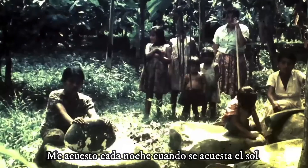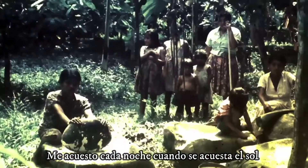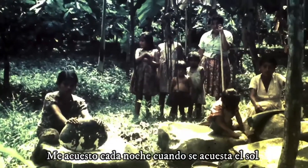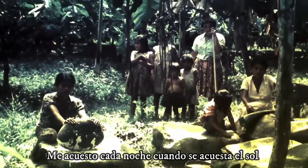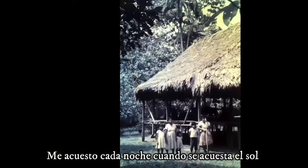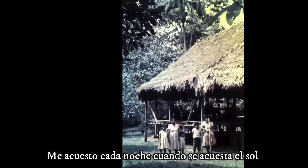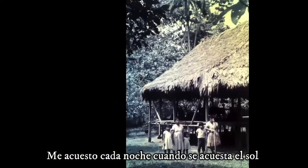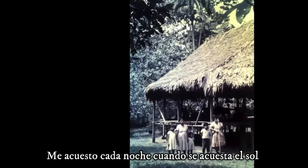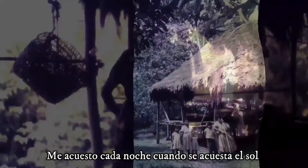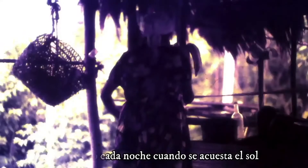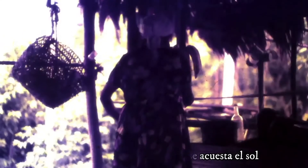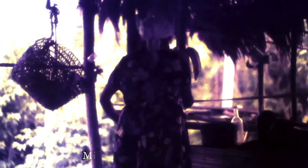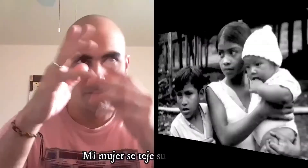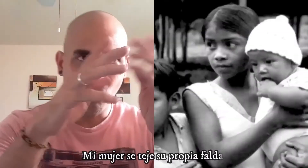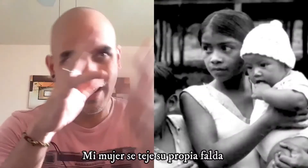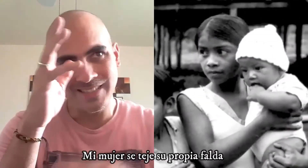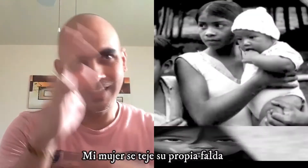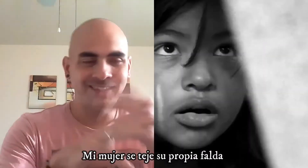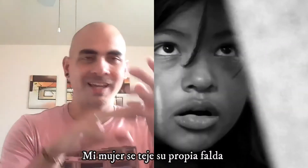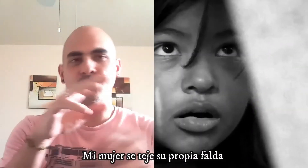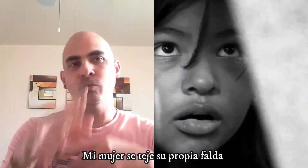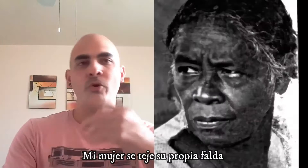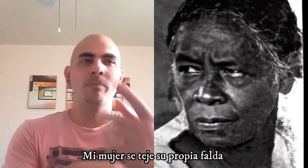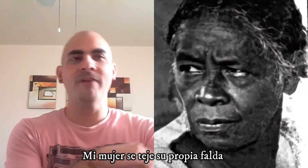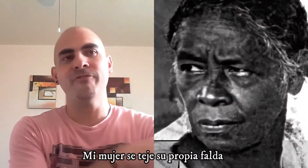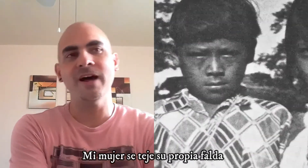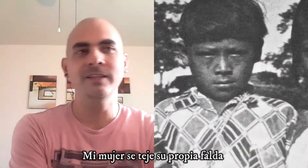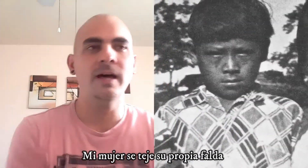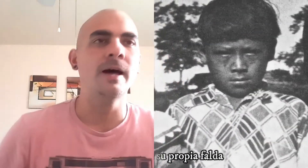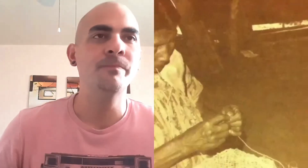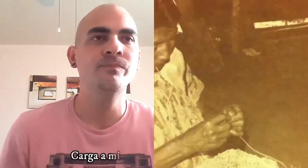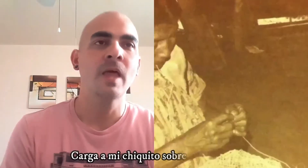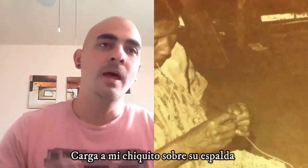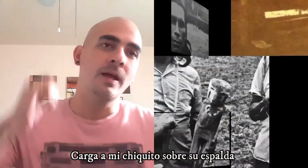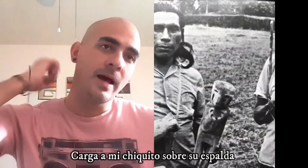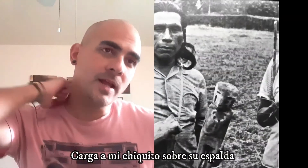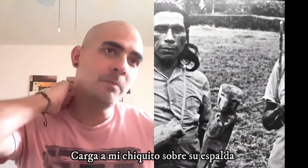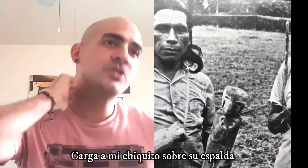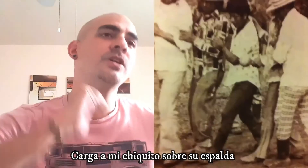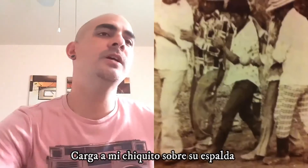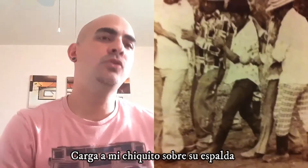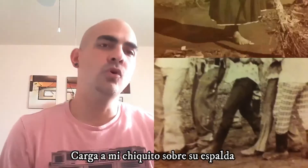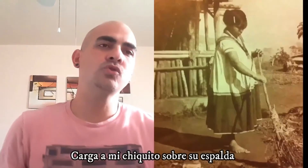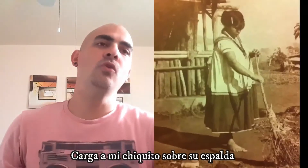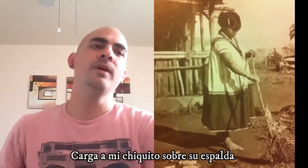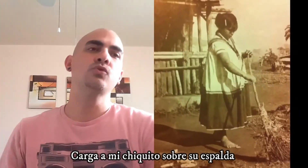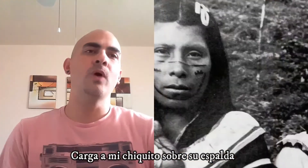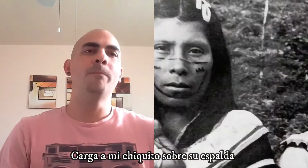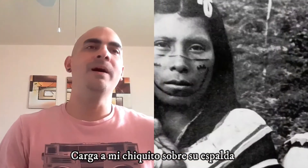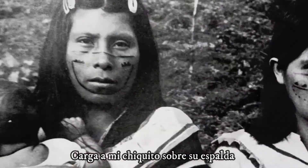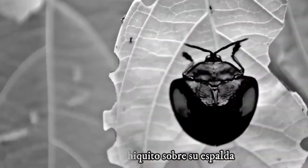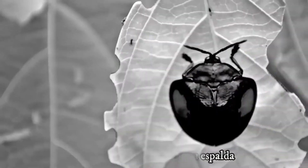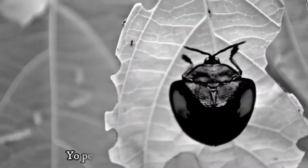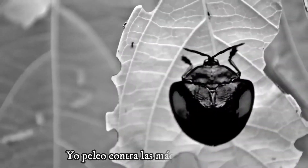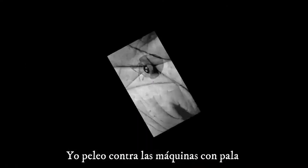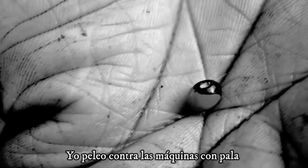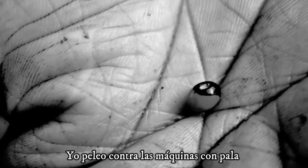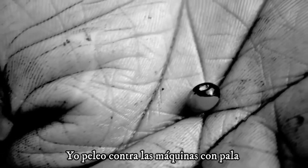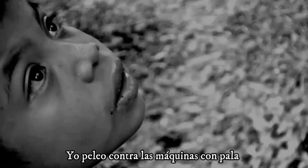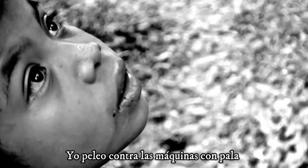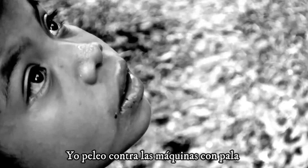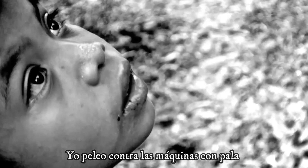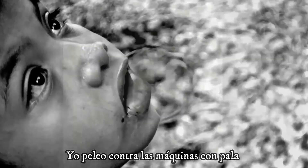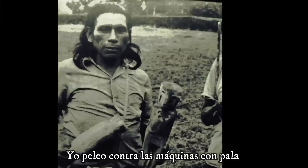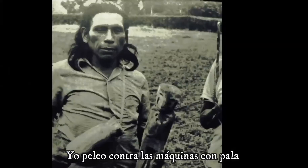cada noche cuando se acuesta el sol. Mi mujer se teje su propia falda, carga a mi chiquito sobre su espalda. Yo